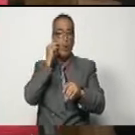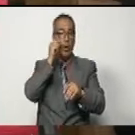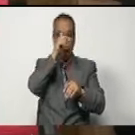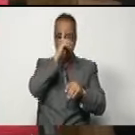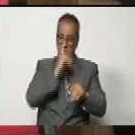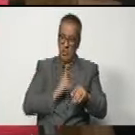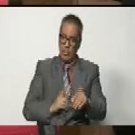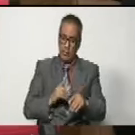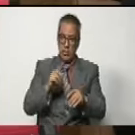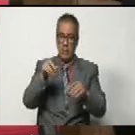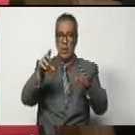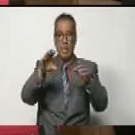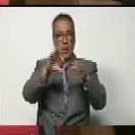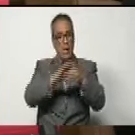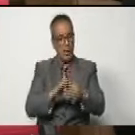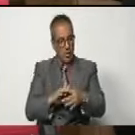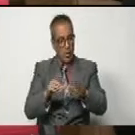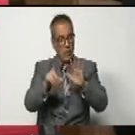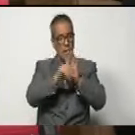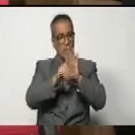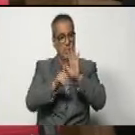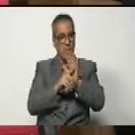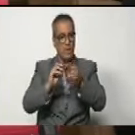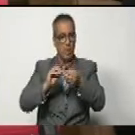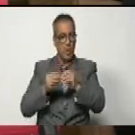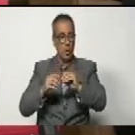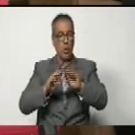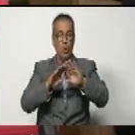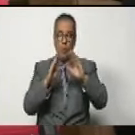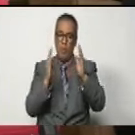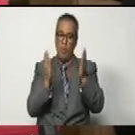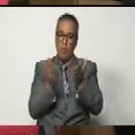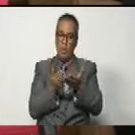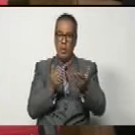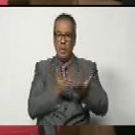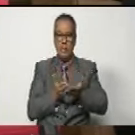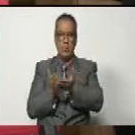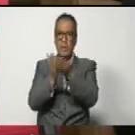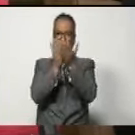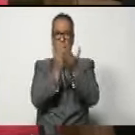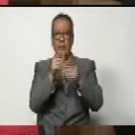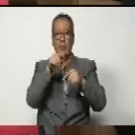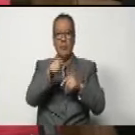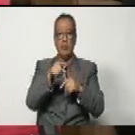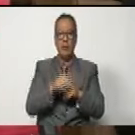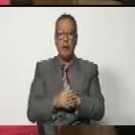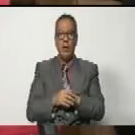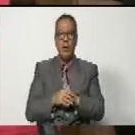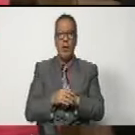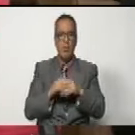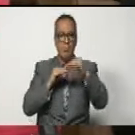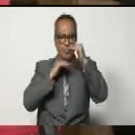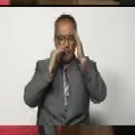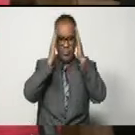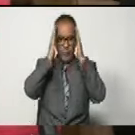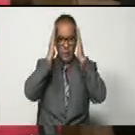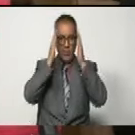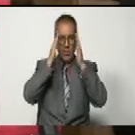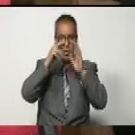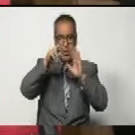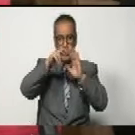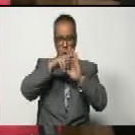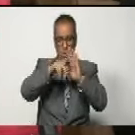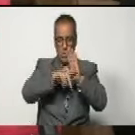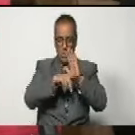Discapacidad en apego a las normas de diseño universal y por el servicio de el servicio desconcentrado de